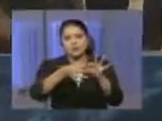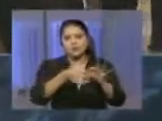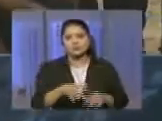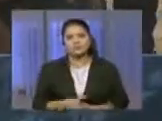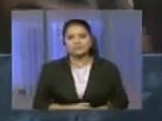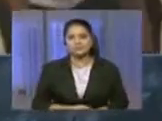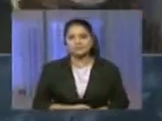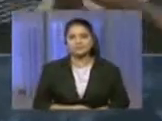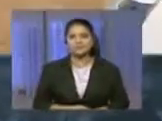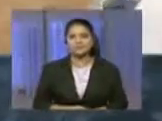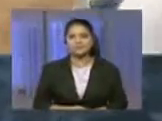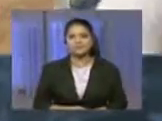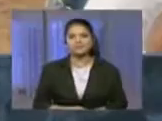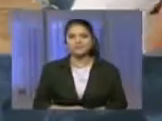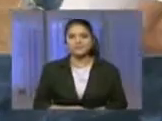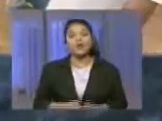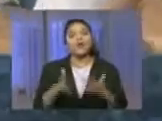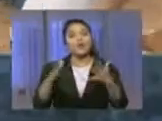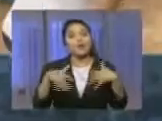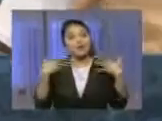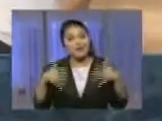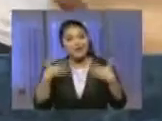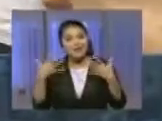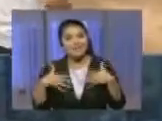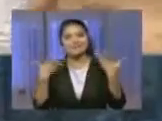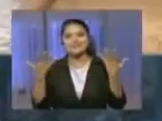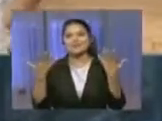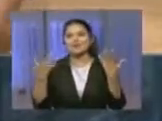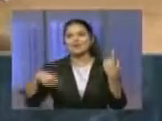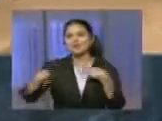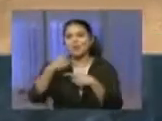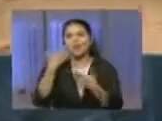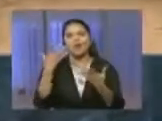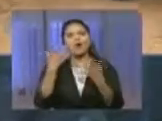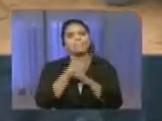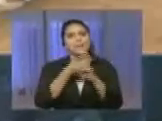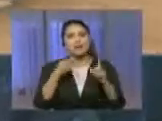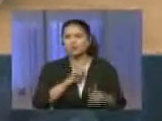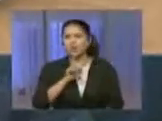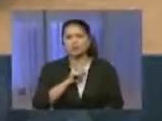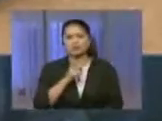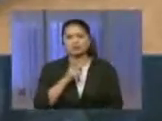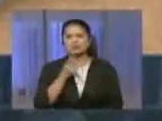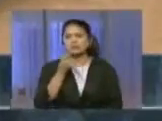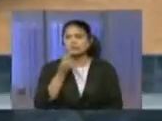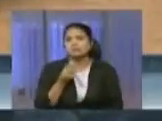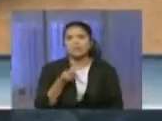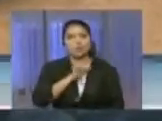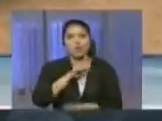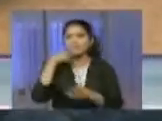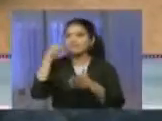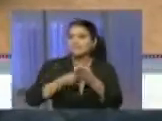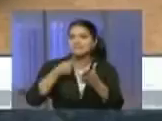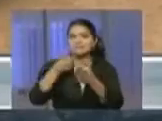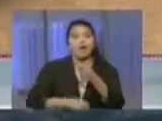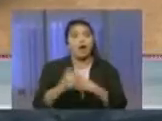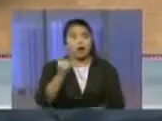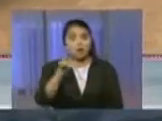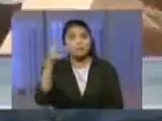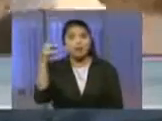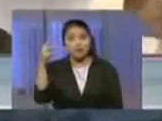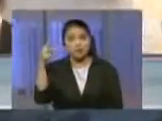verdad con alegría con amor no hay que desmayar un segundo si hay una parroquia donde